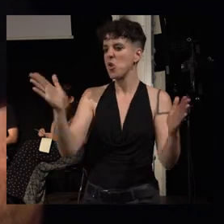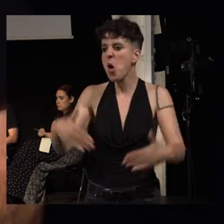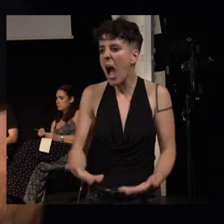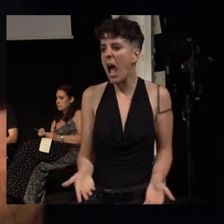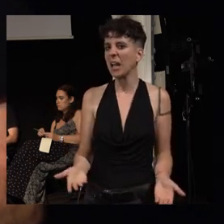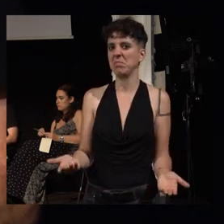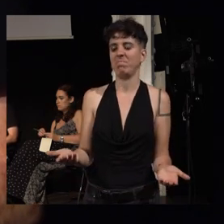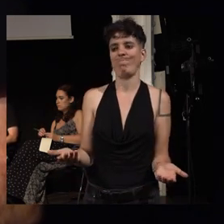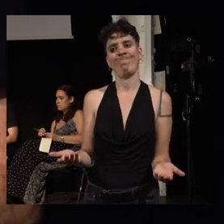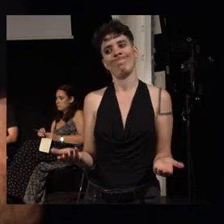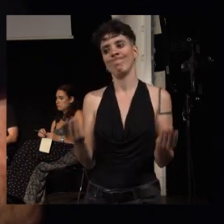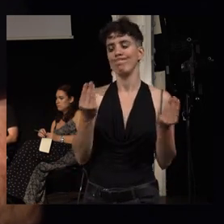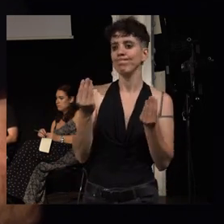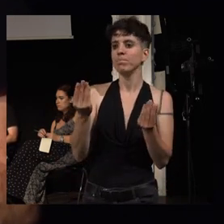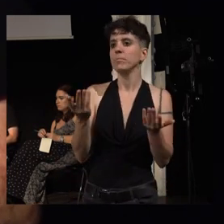¿no?